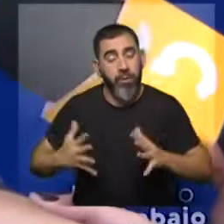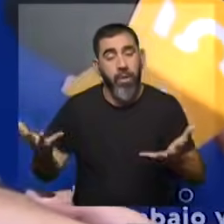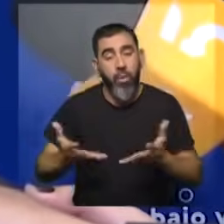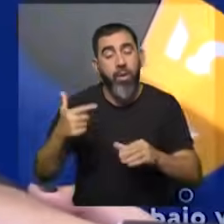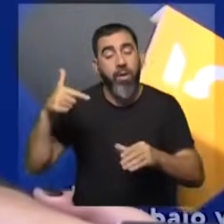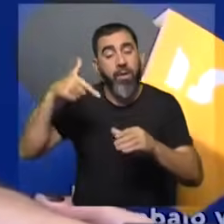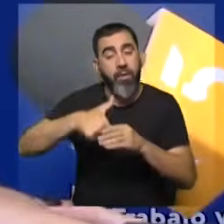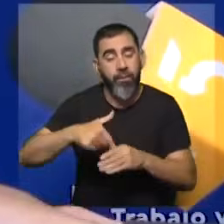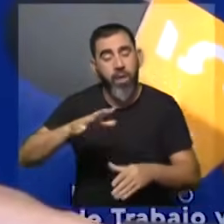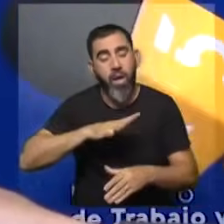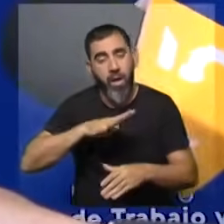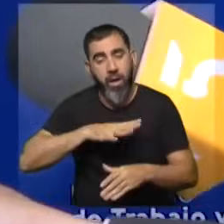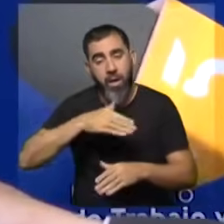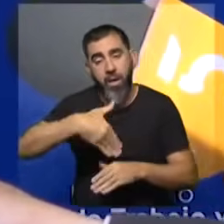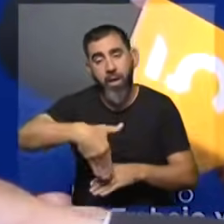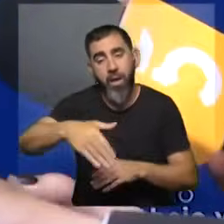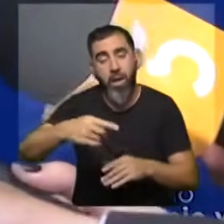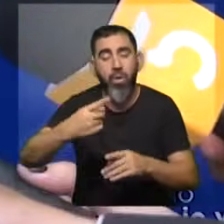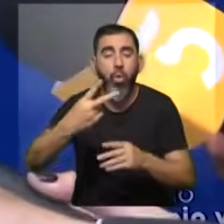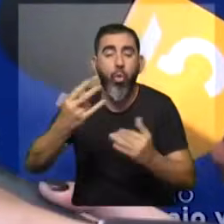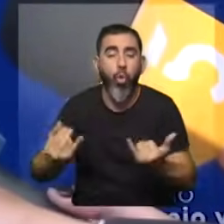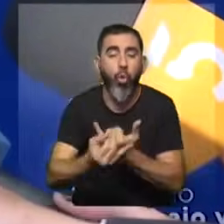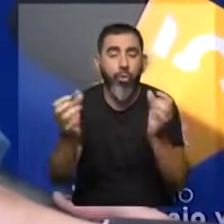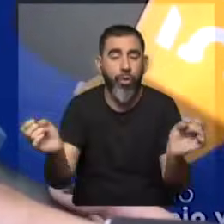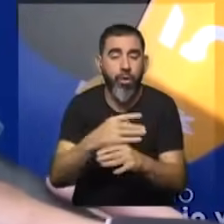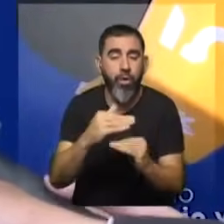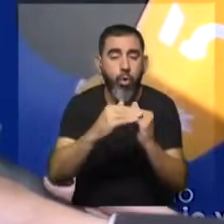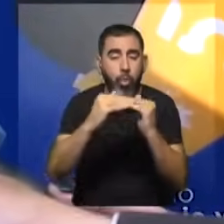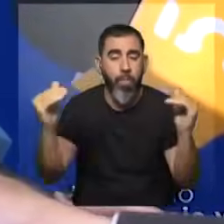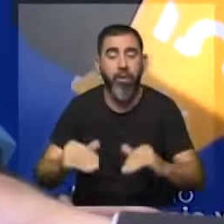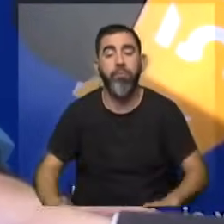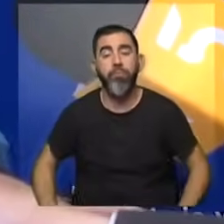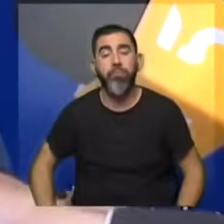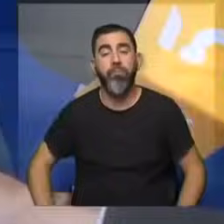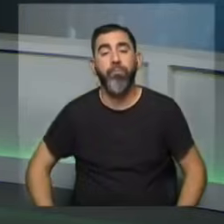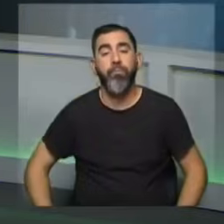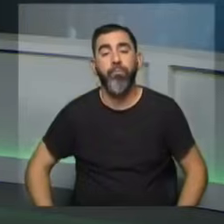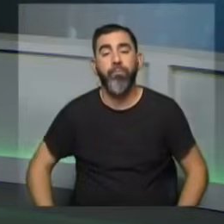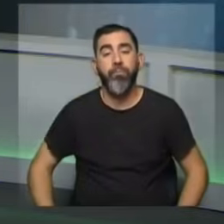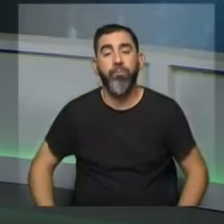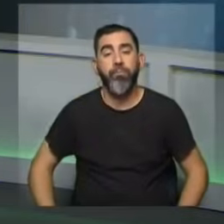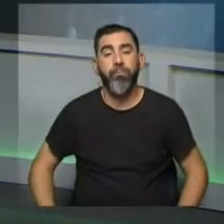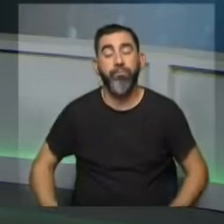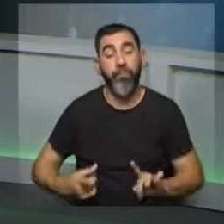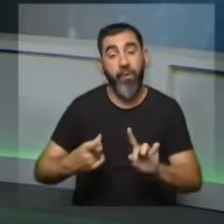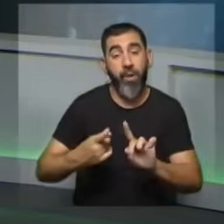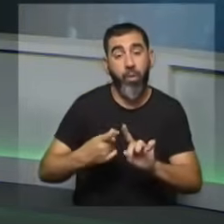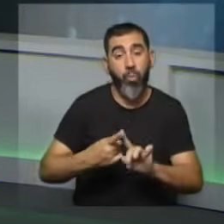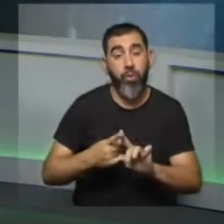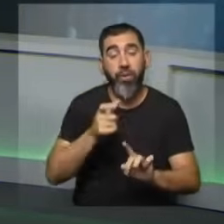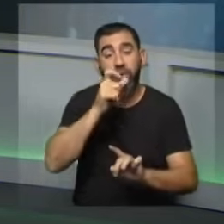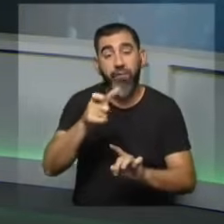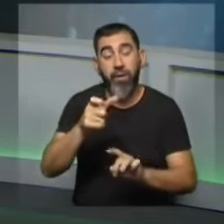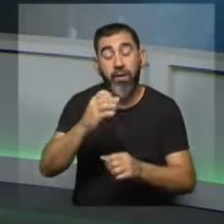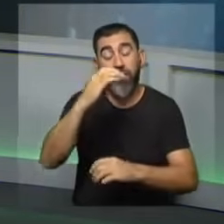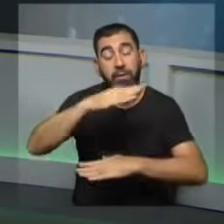combustible en en un par de días ya va a quedar normalizado el abastecimiento el acuerdo como decíamos implica que